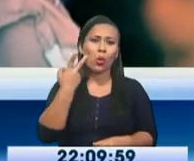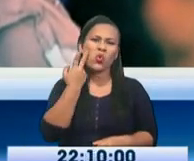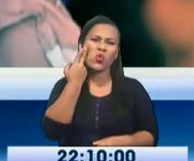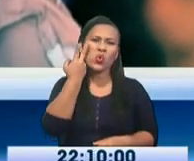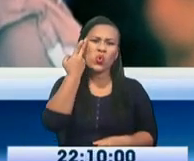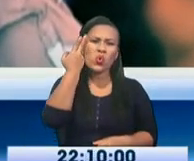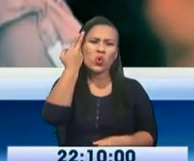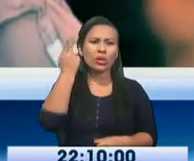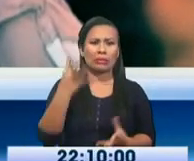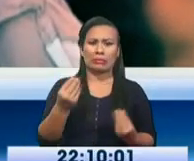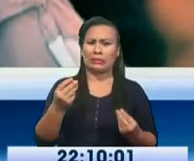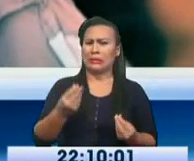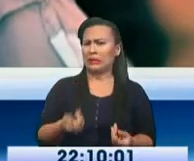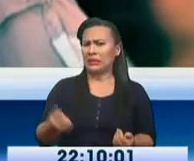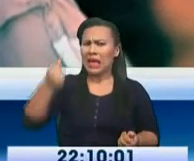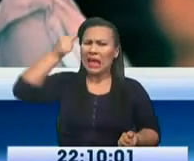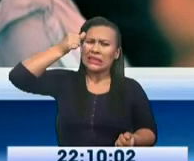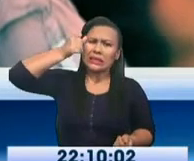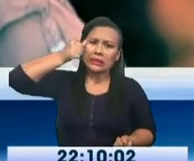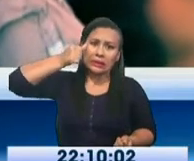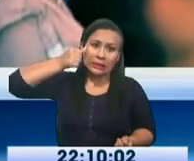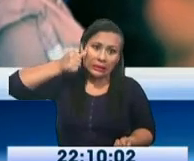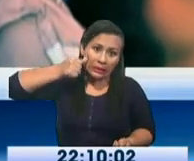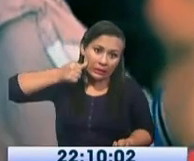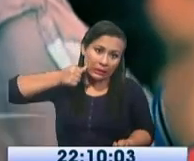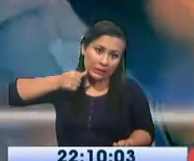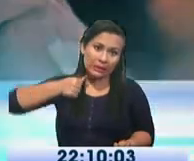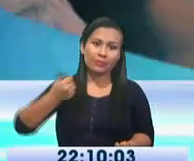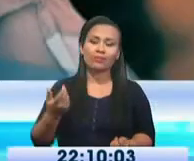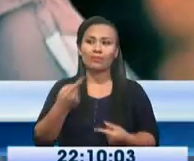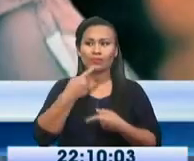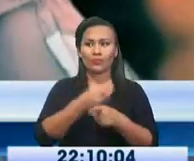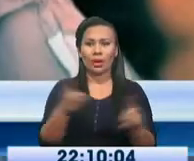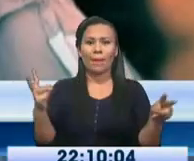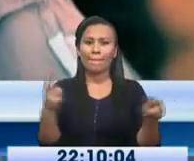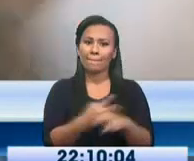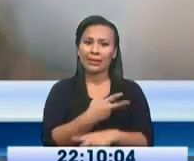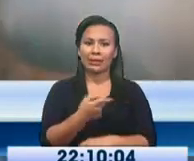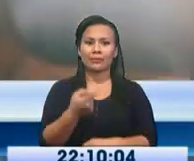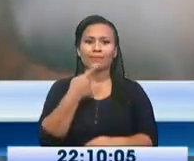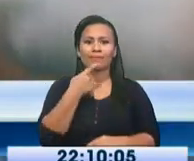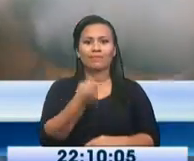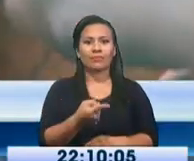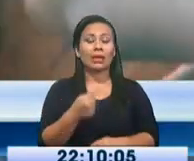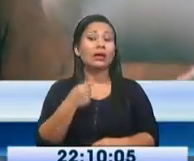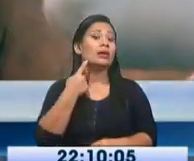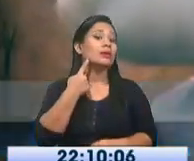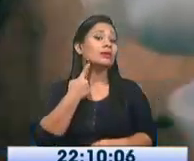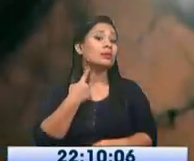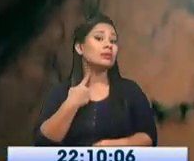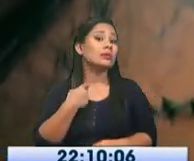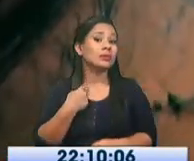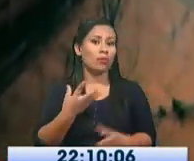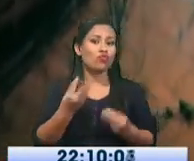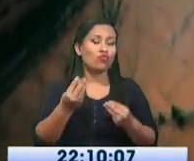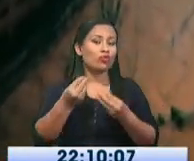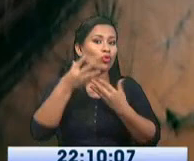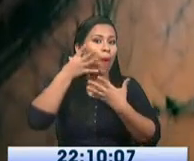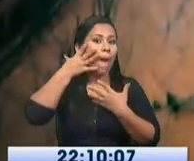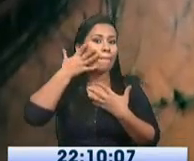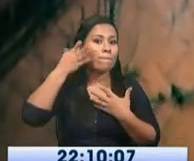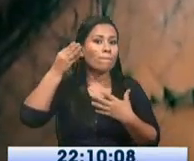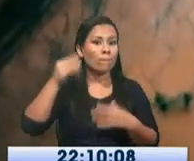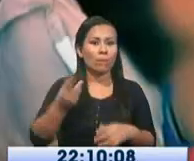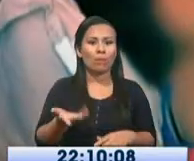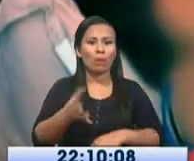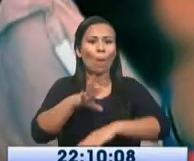tejido subcutáneo y en algunos casos, en algunas partes lesionó la parótida en este sector y músculos faciales. Por eso es que